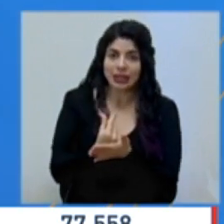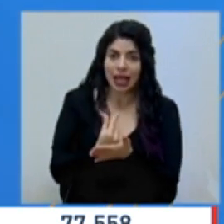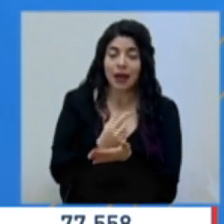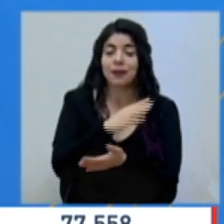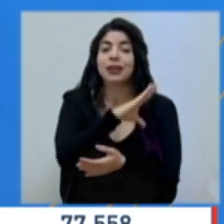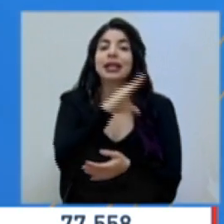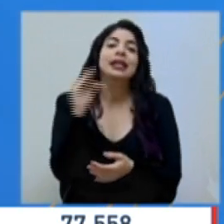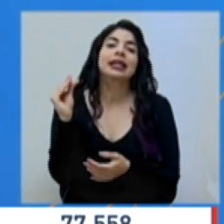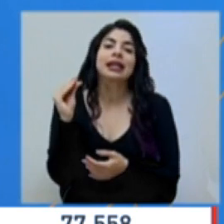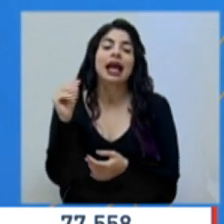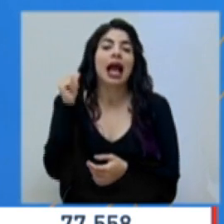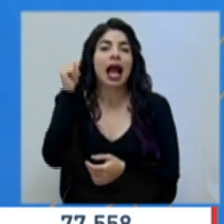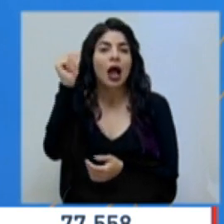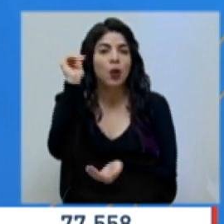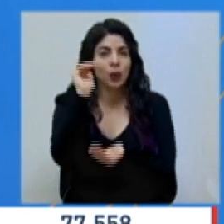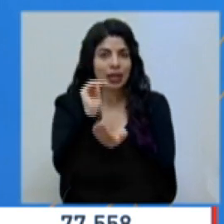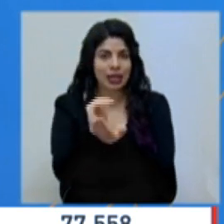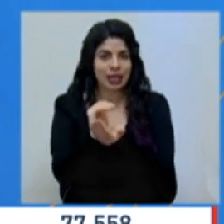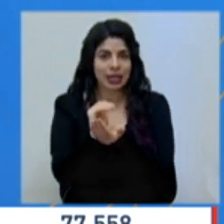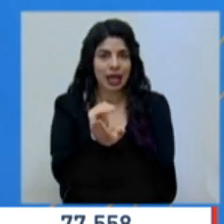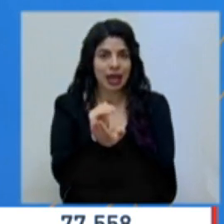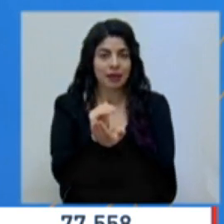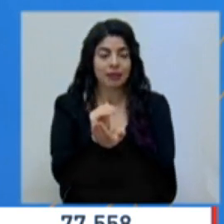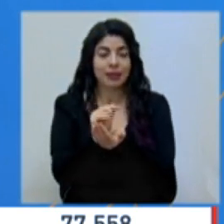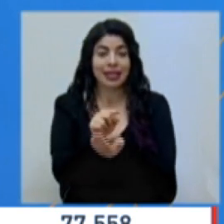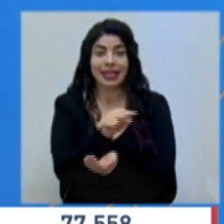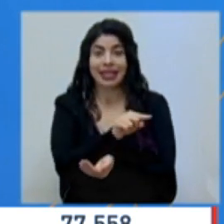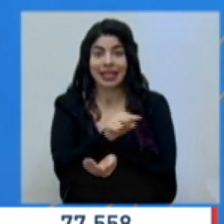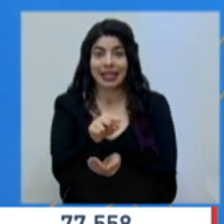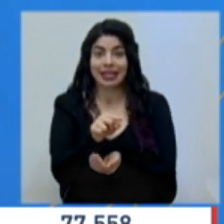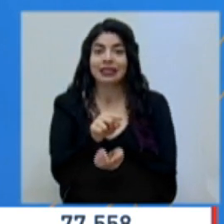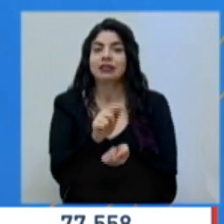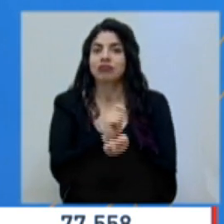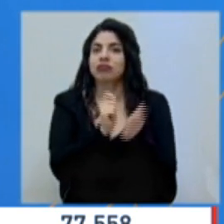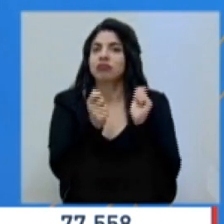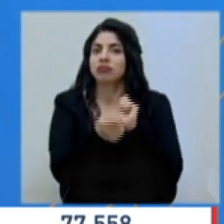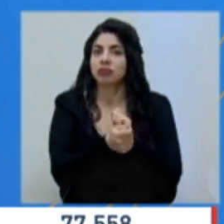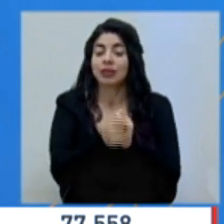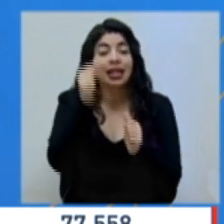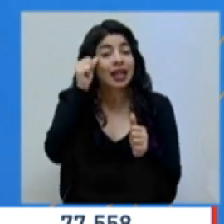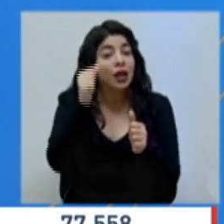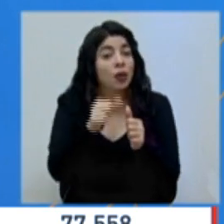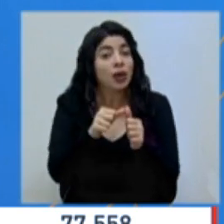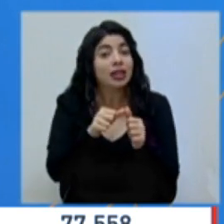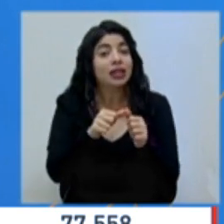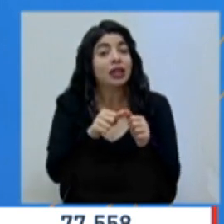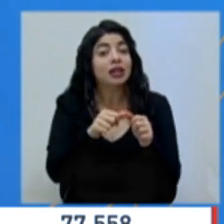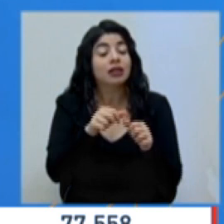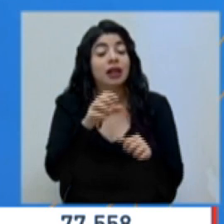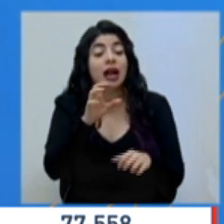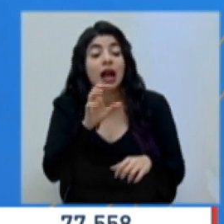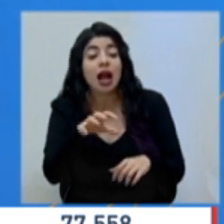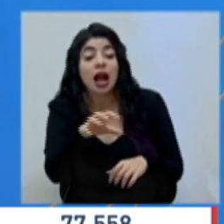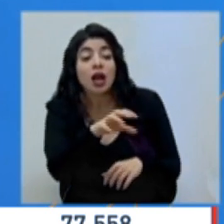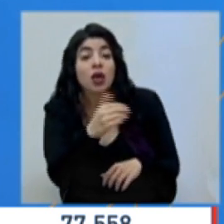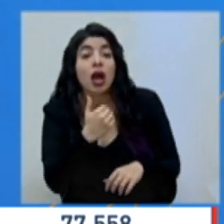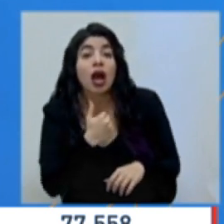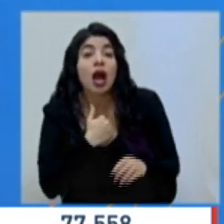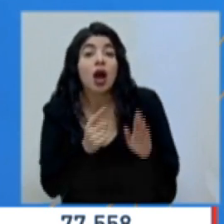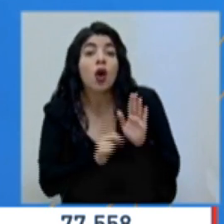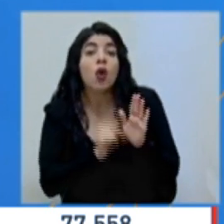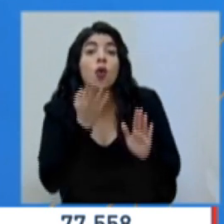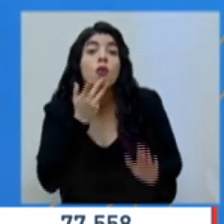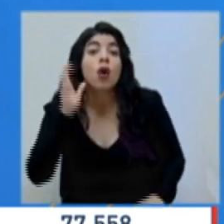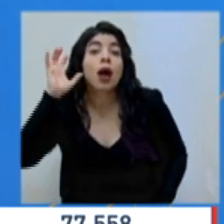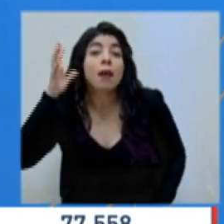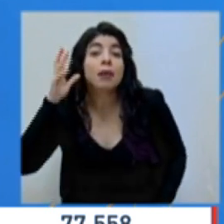el cantón de Alajuelita tienen esa condición. Recordemos que los cantones que tienen la condición de alerta amarilla